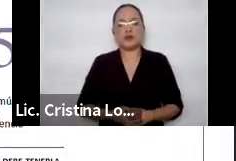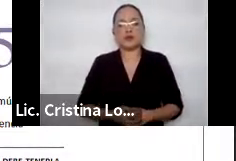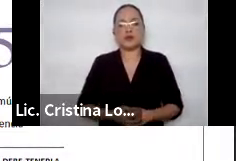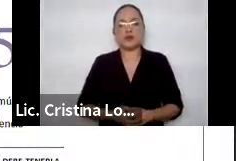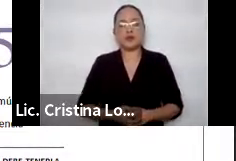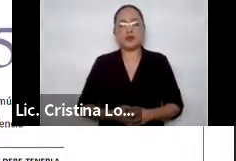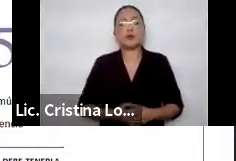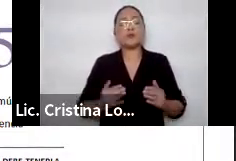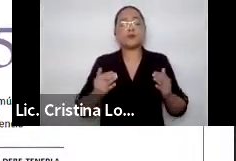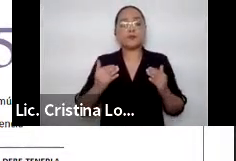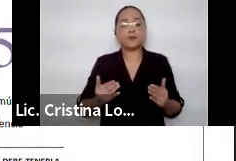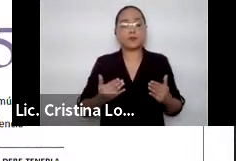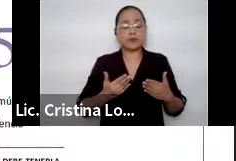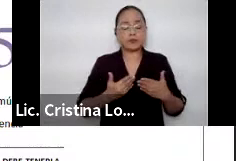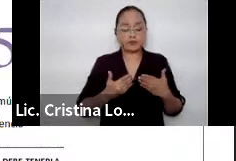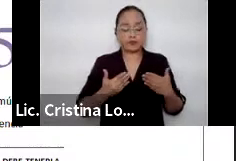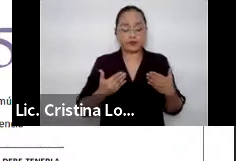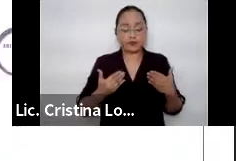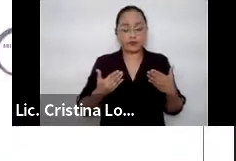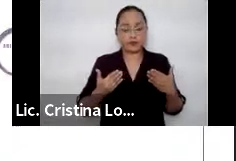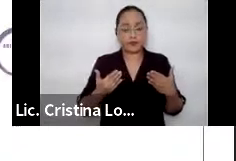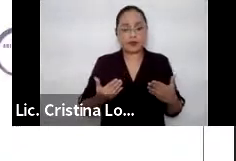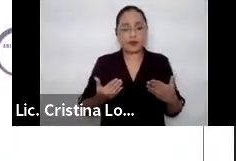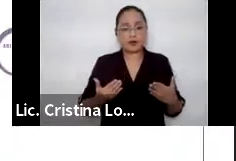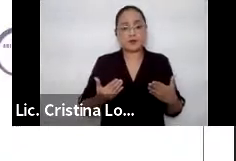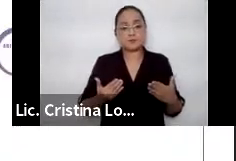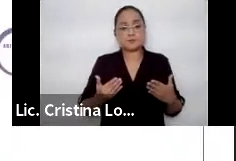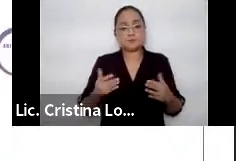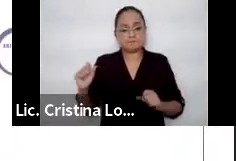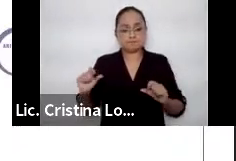Ok, ahora pasaremos